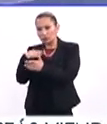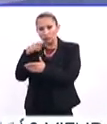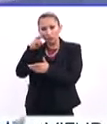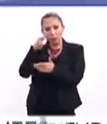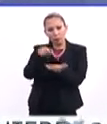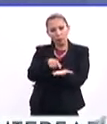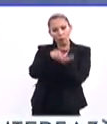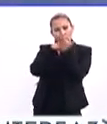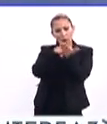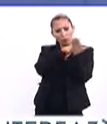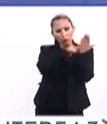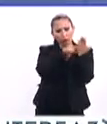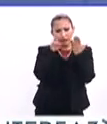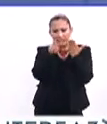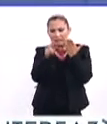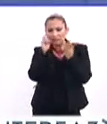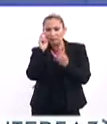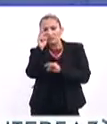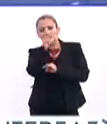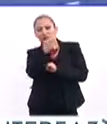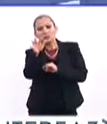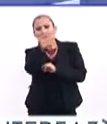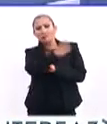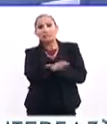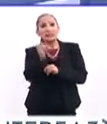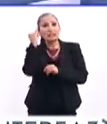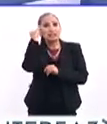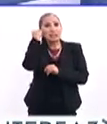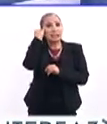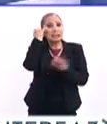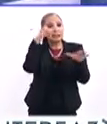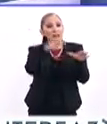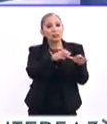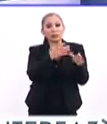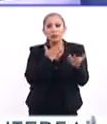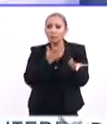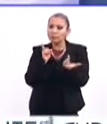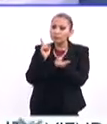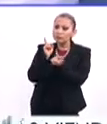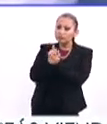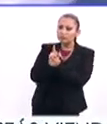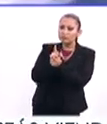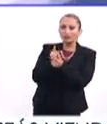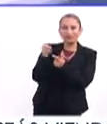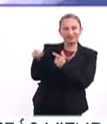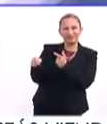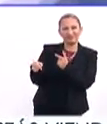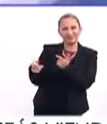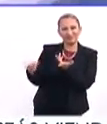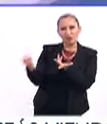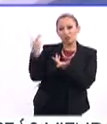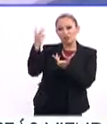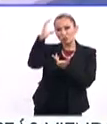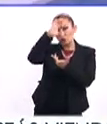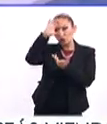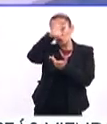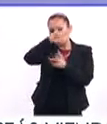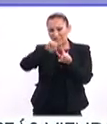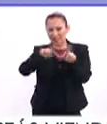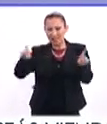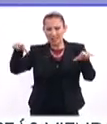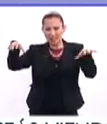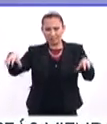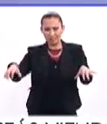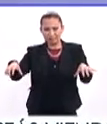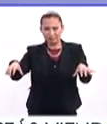da cuenta, digamos, de la visión que tuvieron los indios de ese encuentro, que fue un desencuentro de dos culturas muy